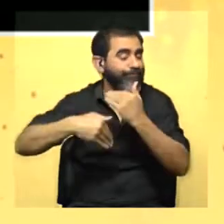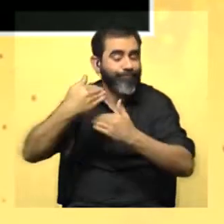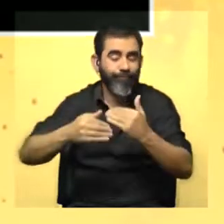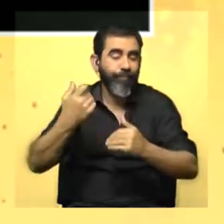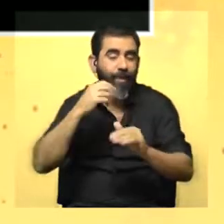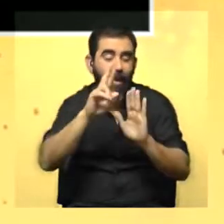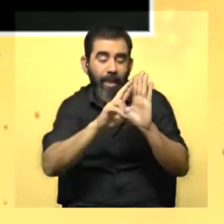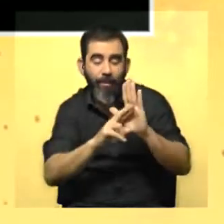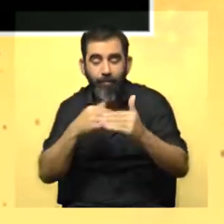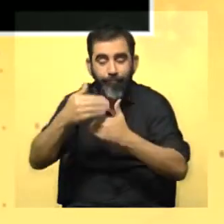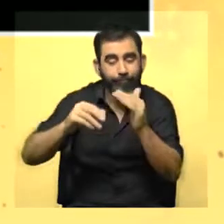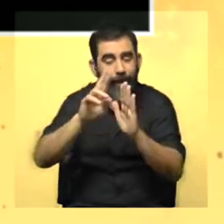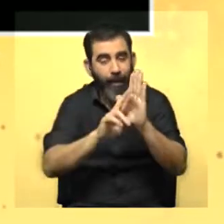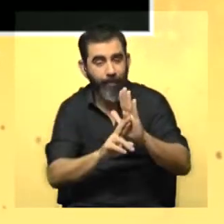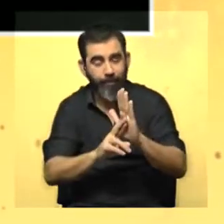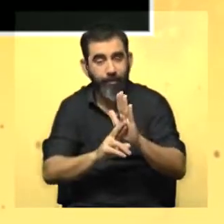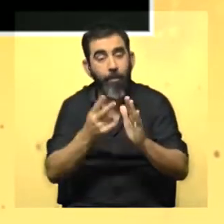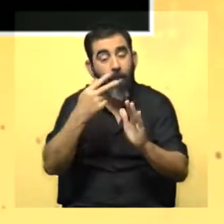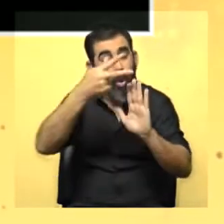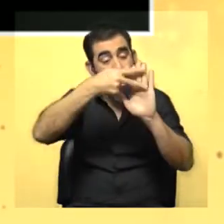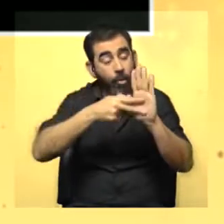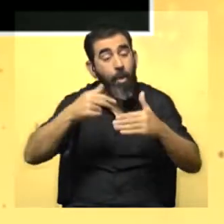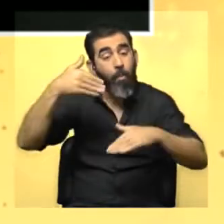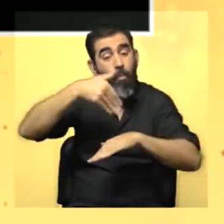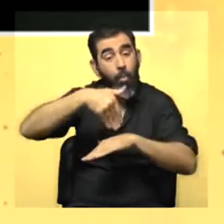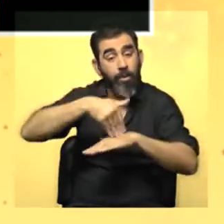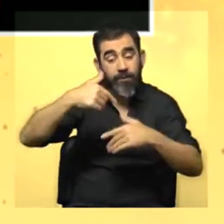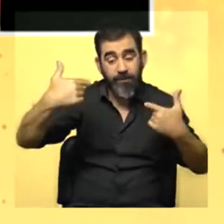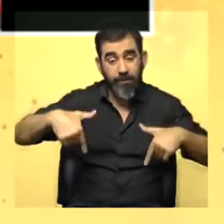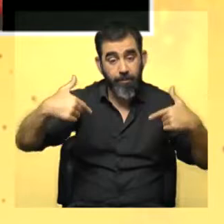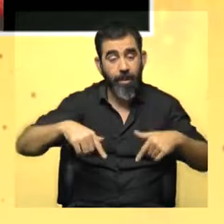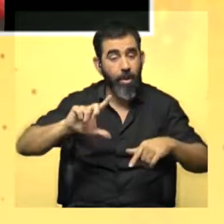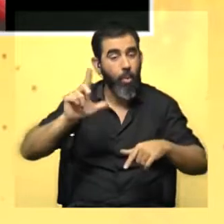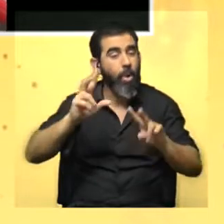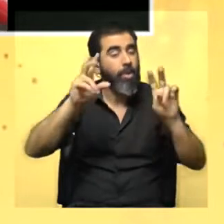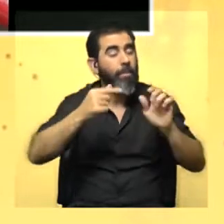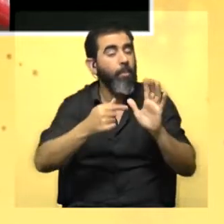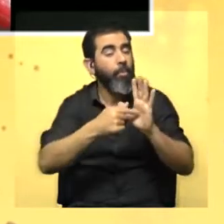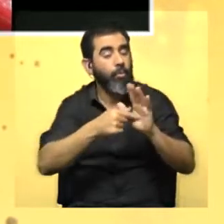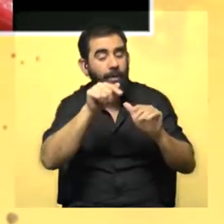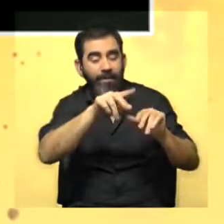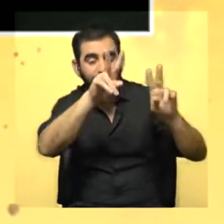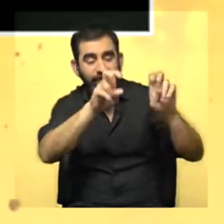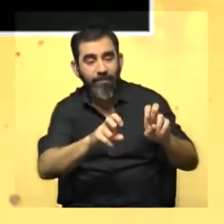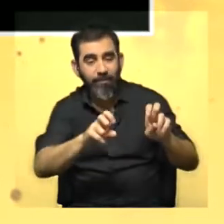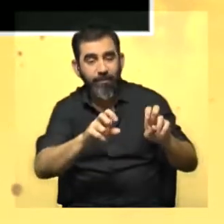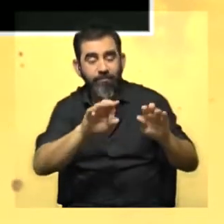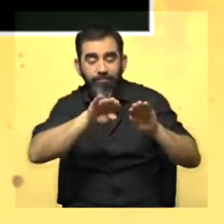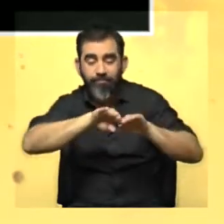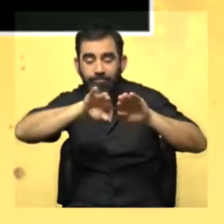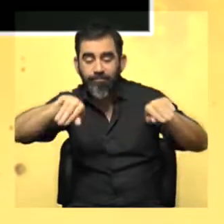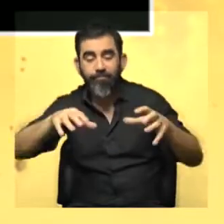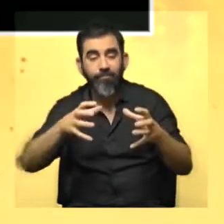reglamentando. En la normativa municipal, por ejemplo, no hay un capítulo específico de fermentados. Están como separados